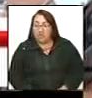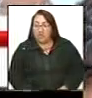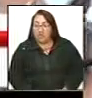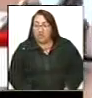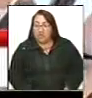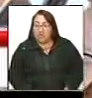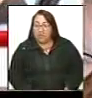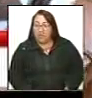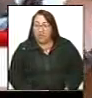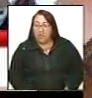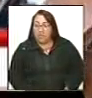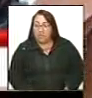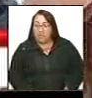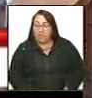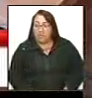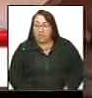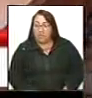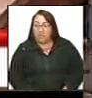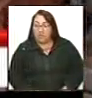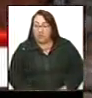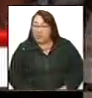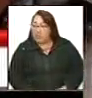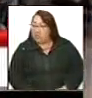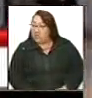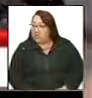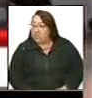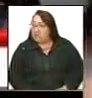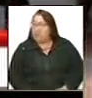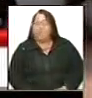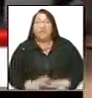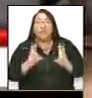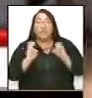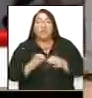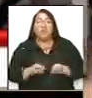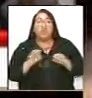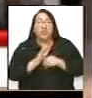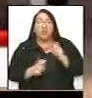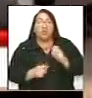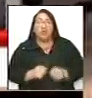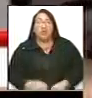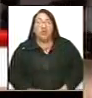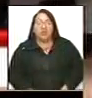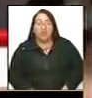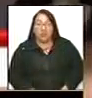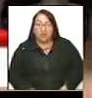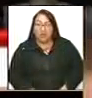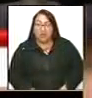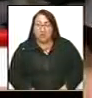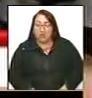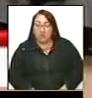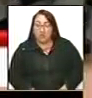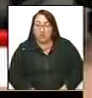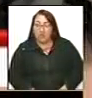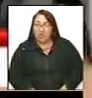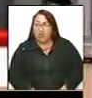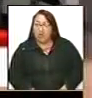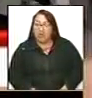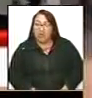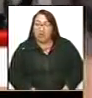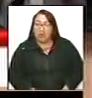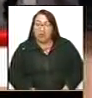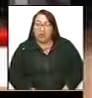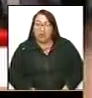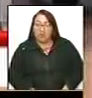muchas gracias es un tema también bien importante de los actores y no sólo la acción integrada sino los actores la